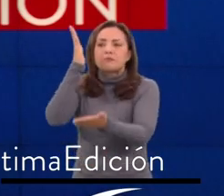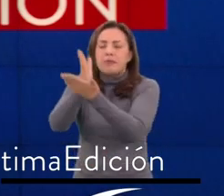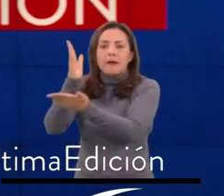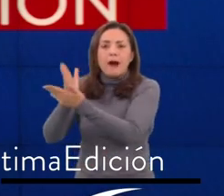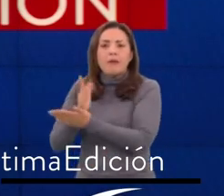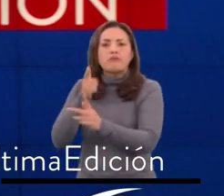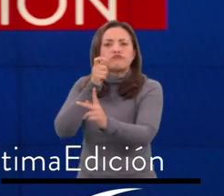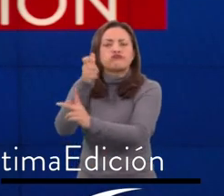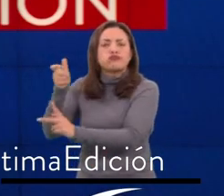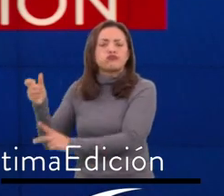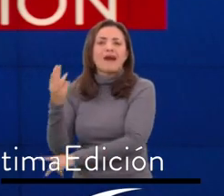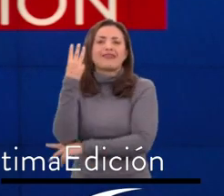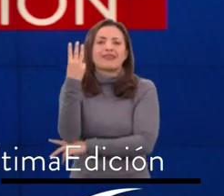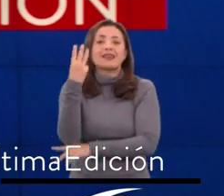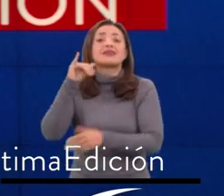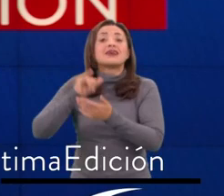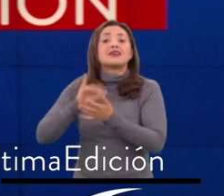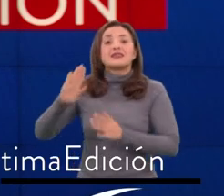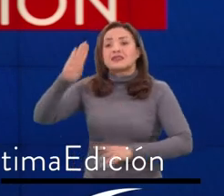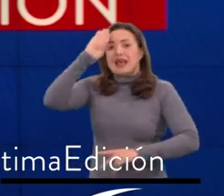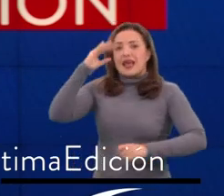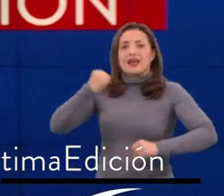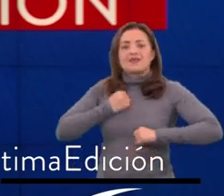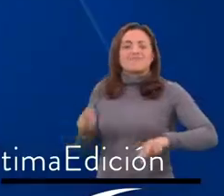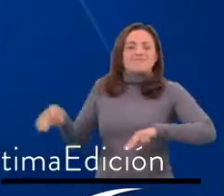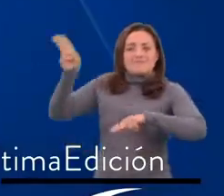la seguridad en la localidad rural de Bogotá.